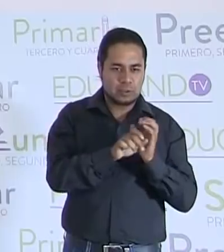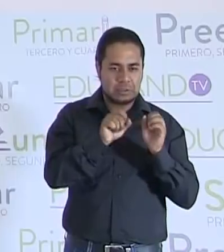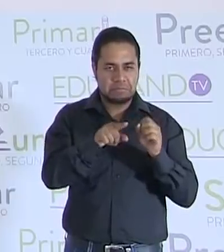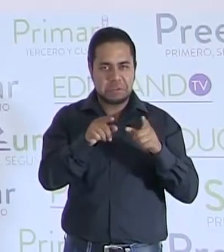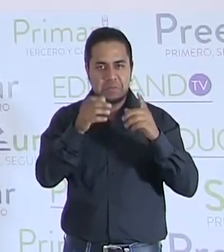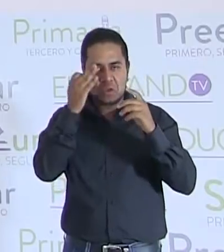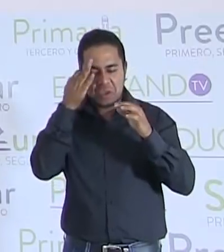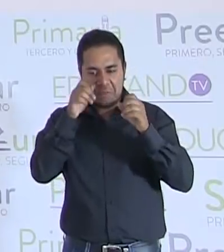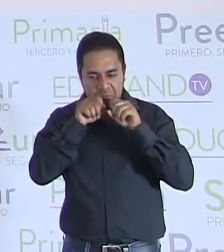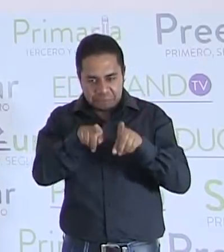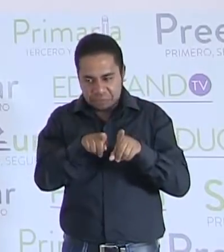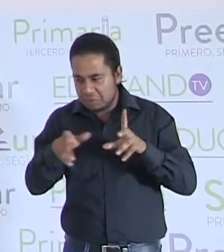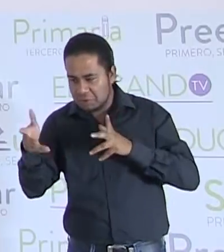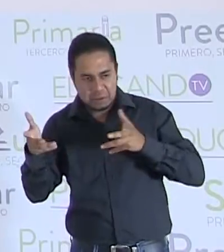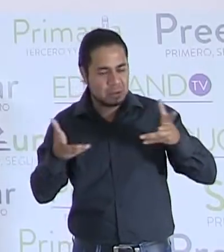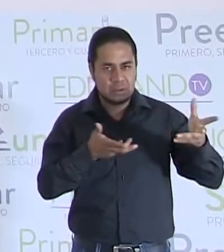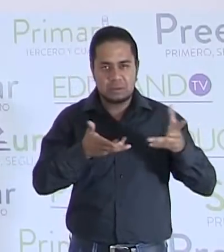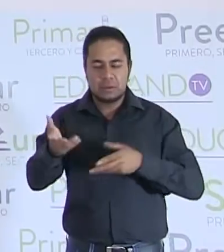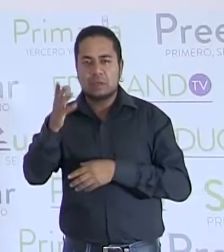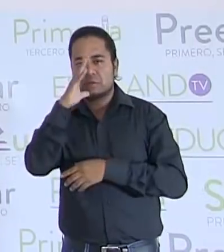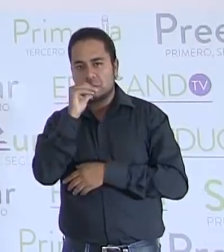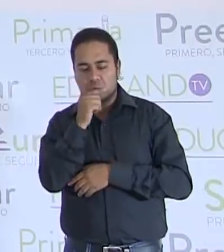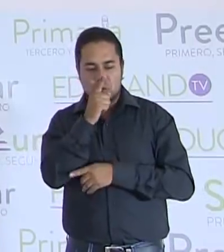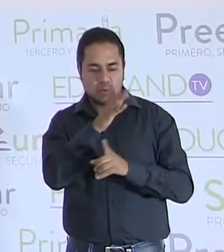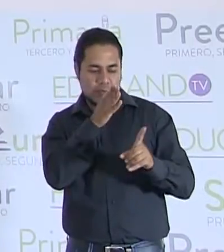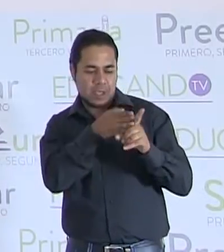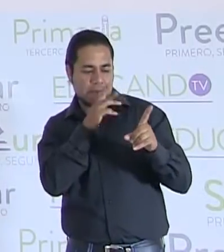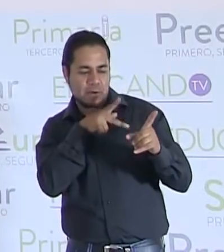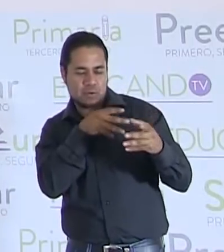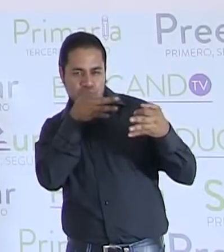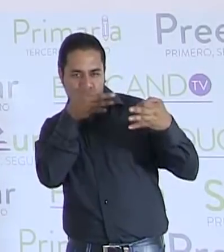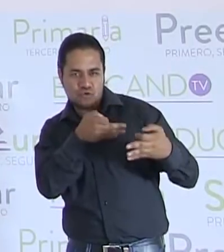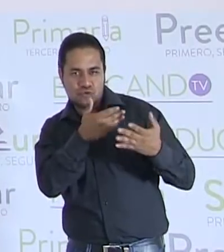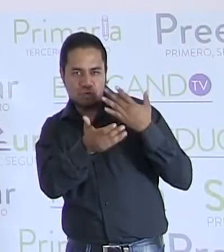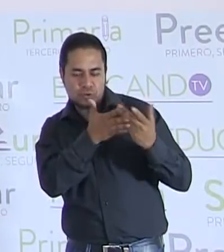tiempo. Tenemos que definirnos en hacer una, pero hacerla bien.